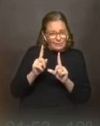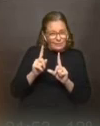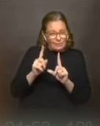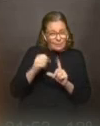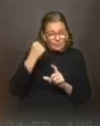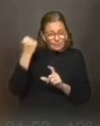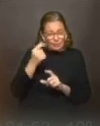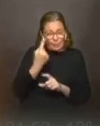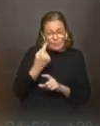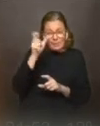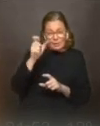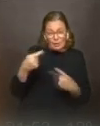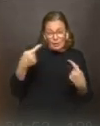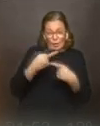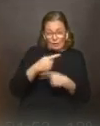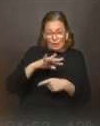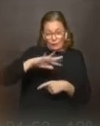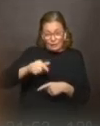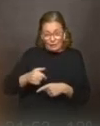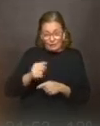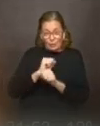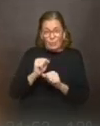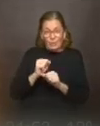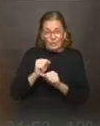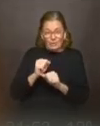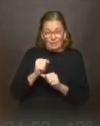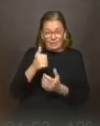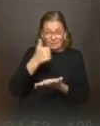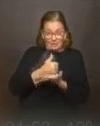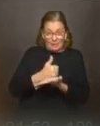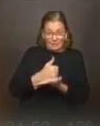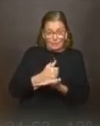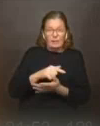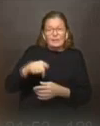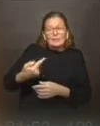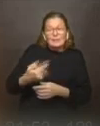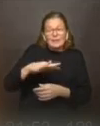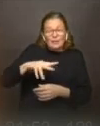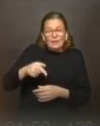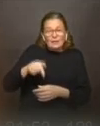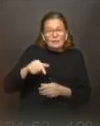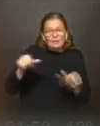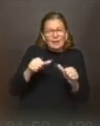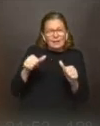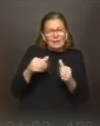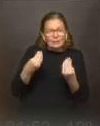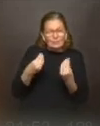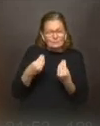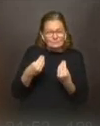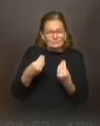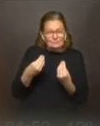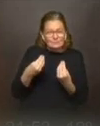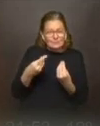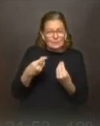Una persona que se le acusa de estar robando, evidentemente no puede sostenerse en el cargo porque podría seguir robando. En este caso, ¿qué es lo que estaría haciendo, no? Entonces,